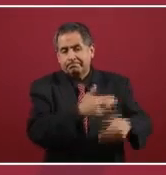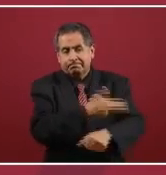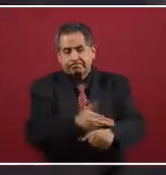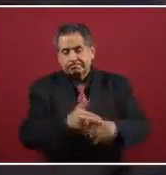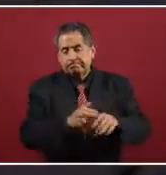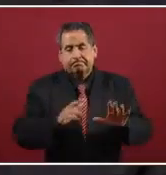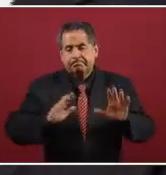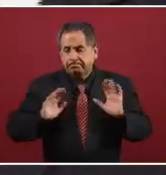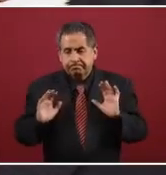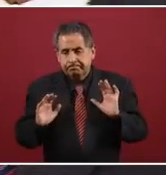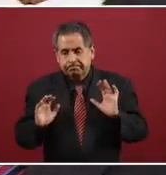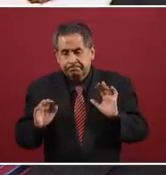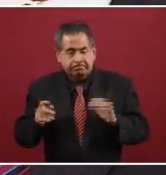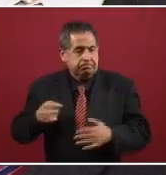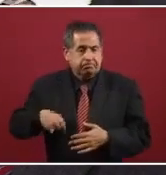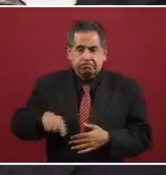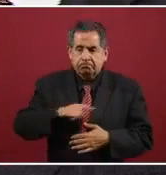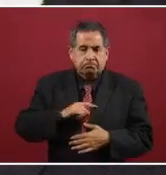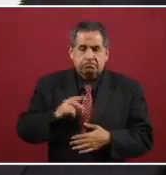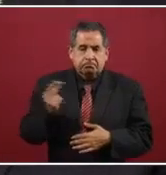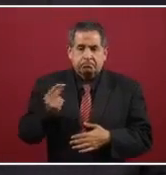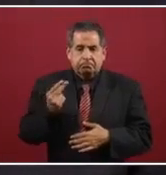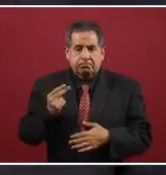y no queremos ser